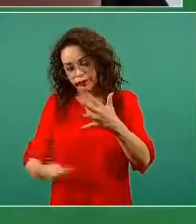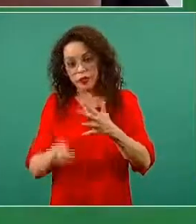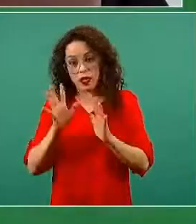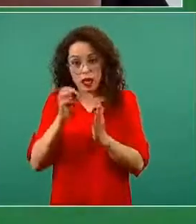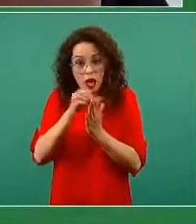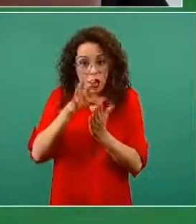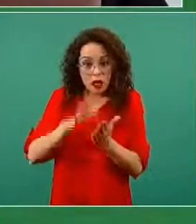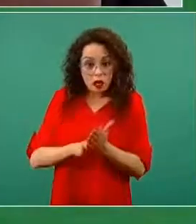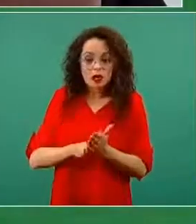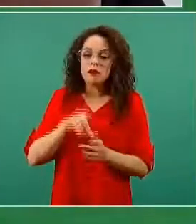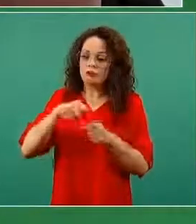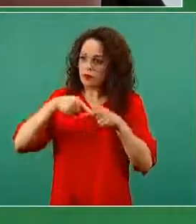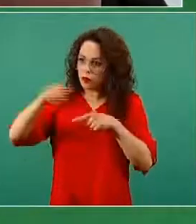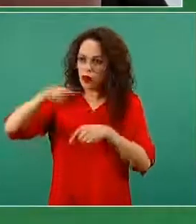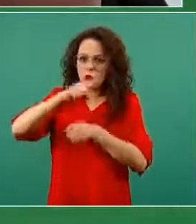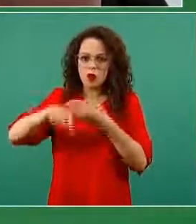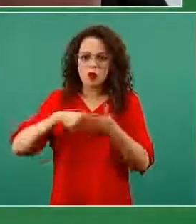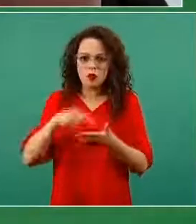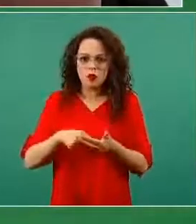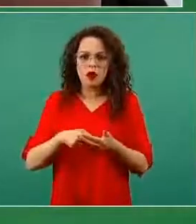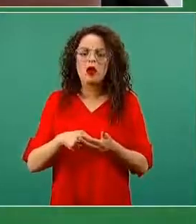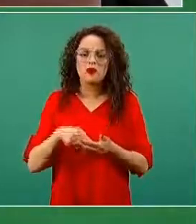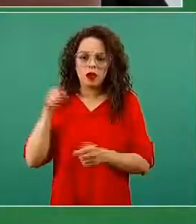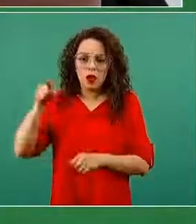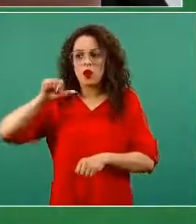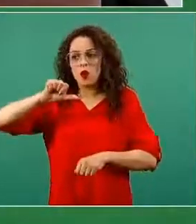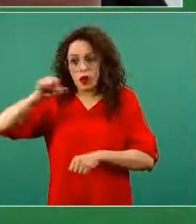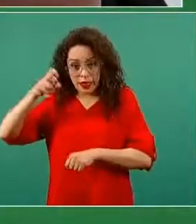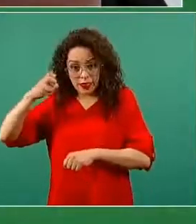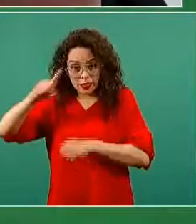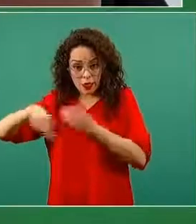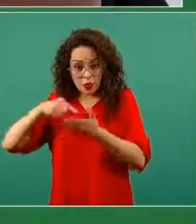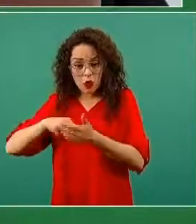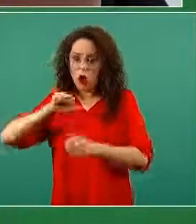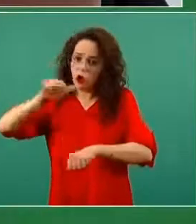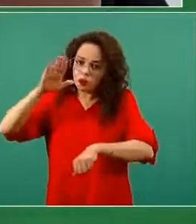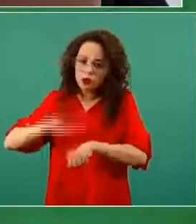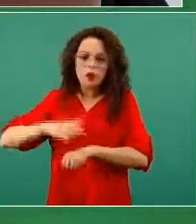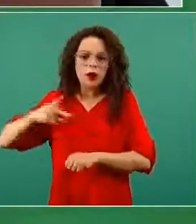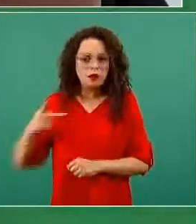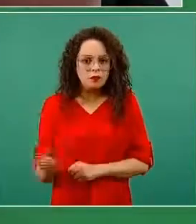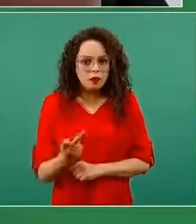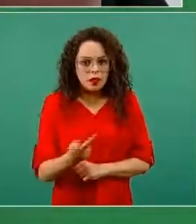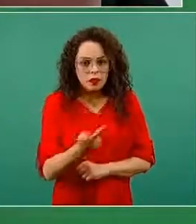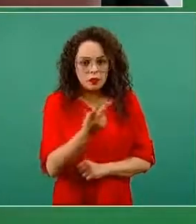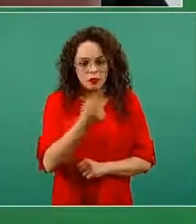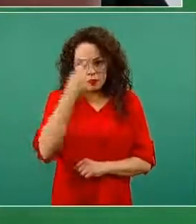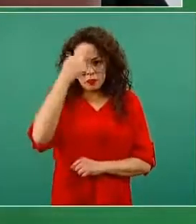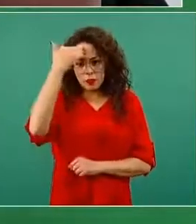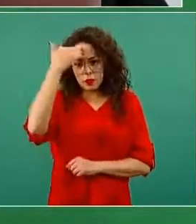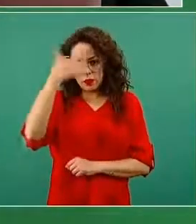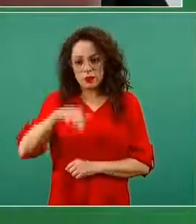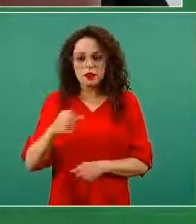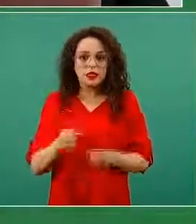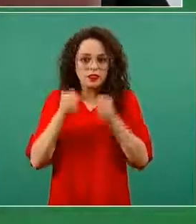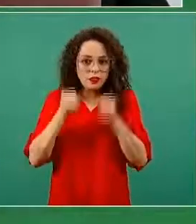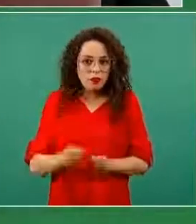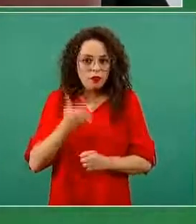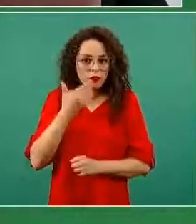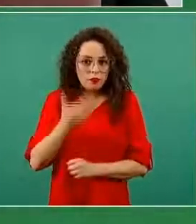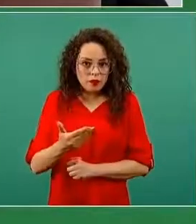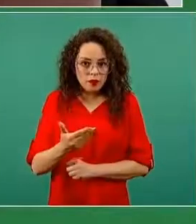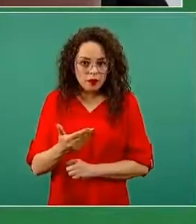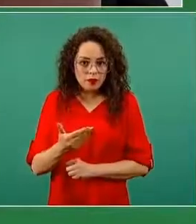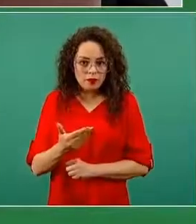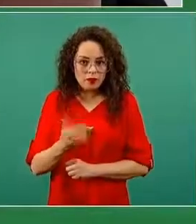a los sitios de vacunación, ahí se les harán otra serie de preguntas para asegurarse que